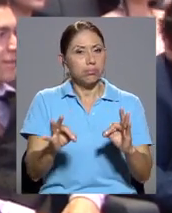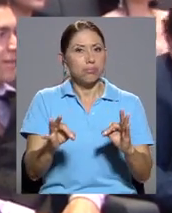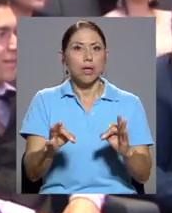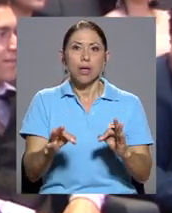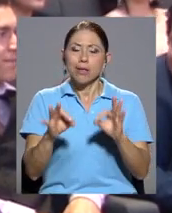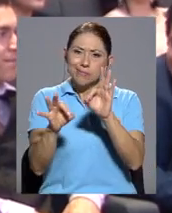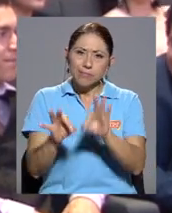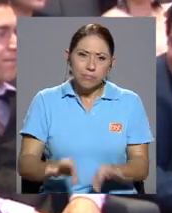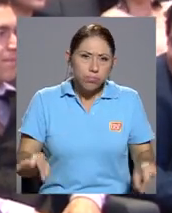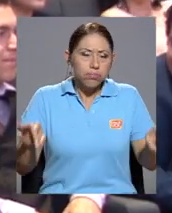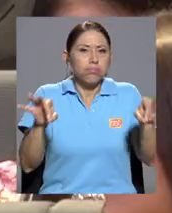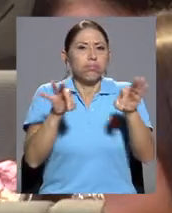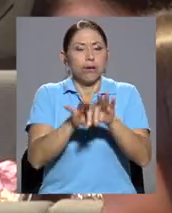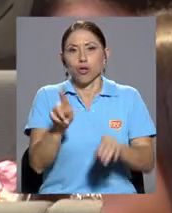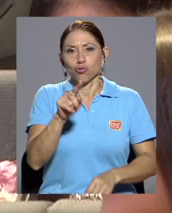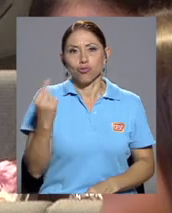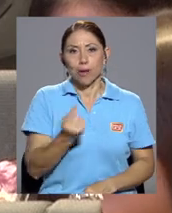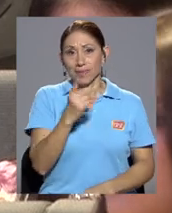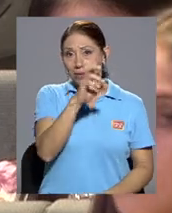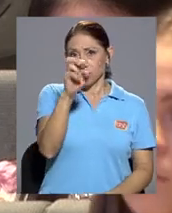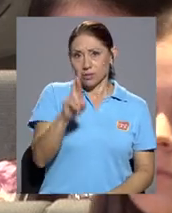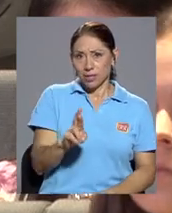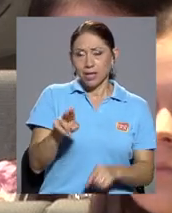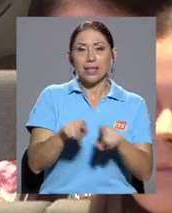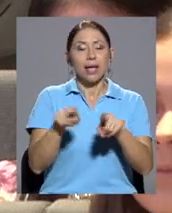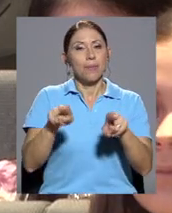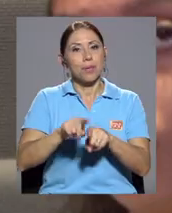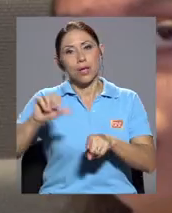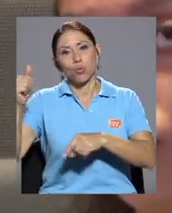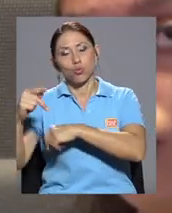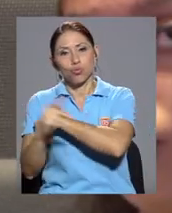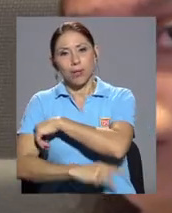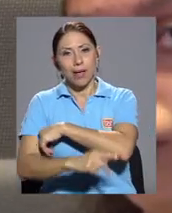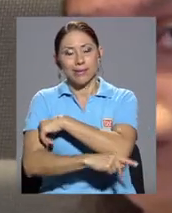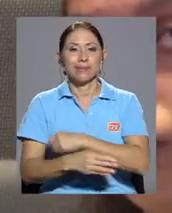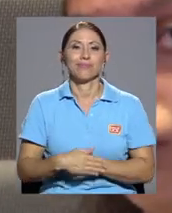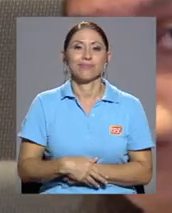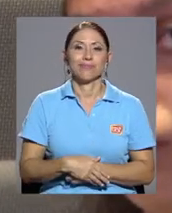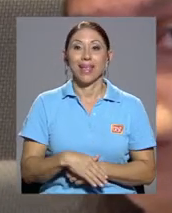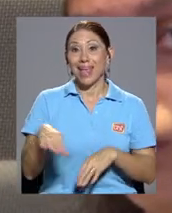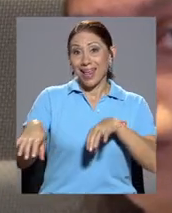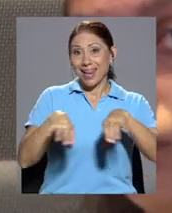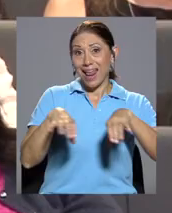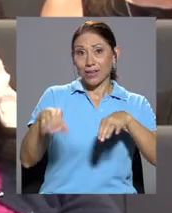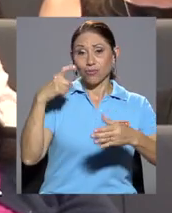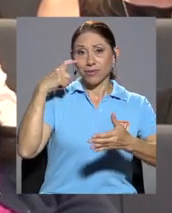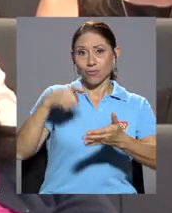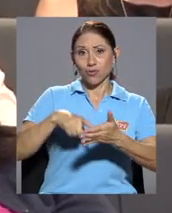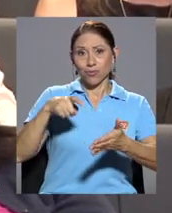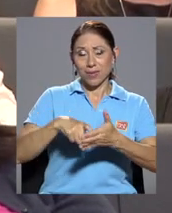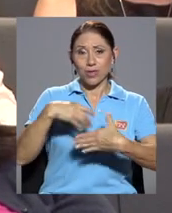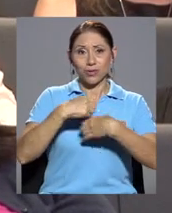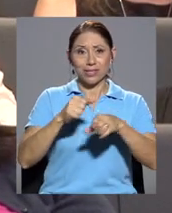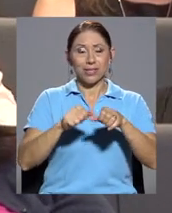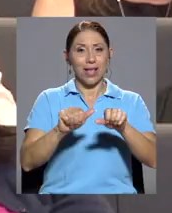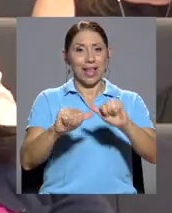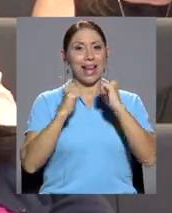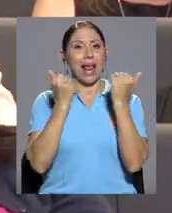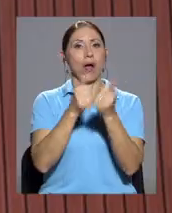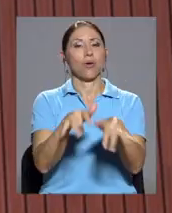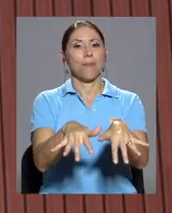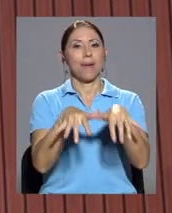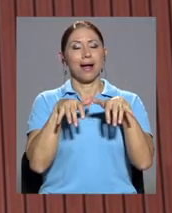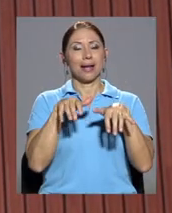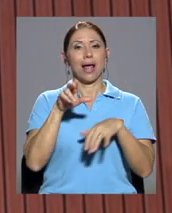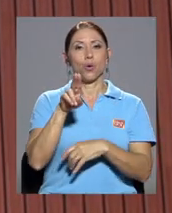su peso no solamente aquí en costa rica sino también en el extranjero el acto de reconocimiento fue realizado en el aula magna de la